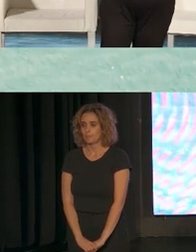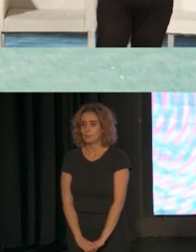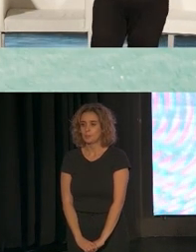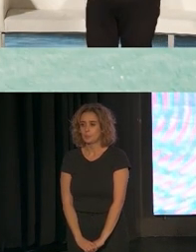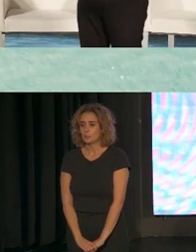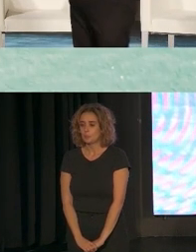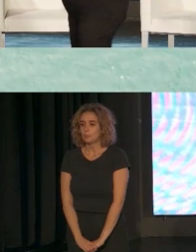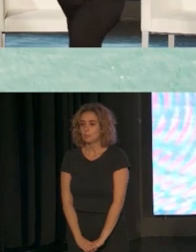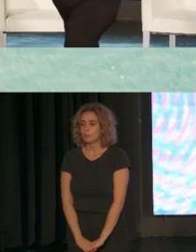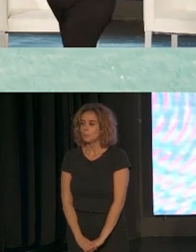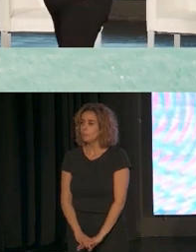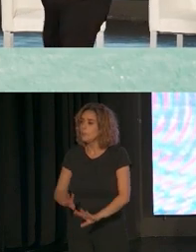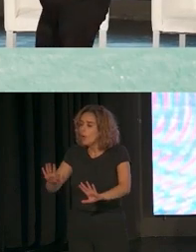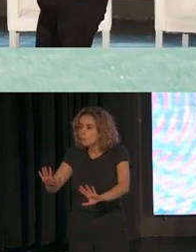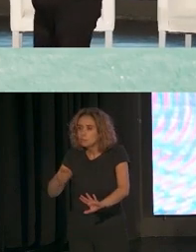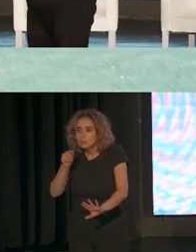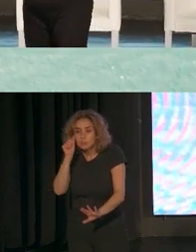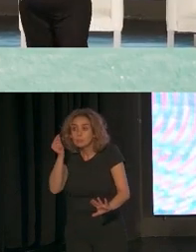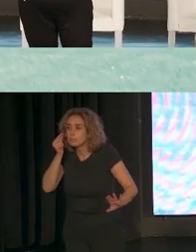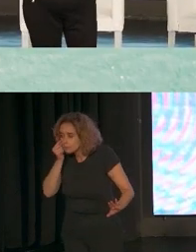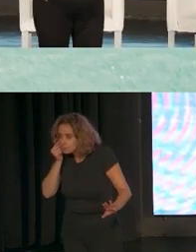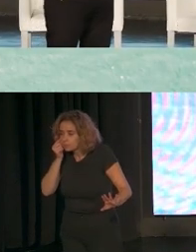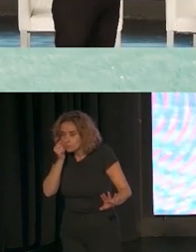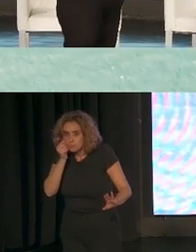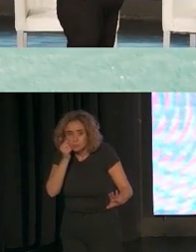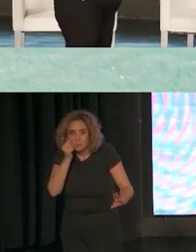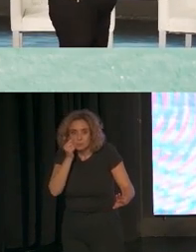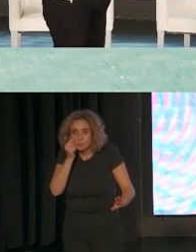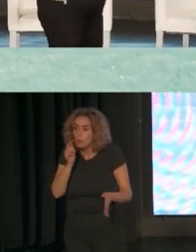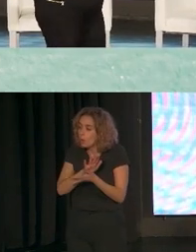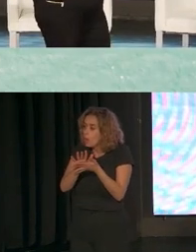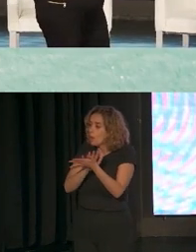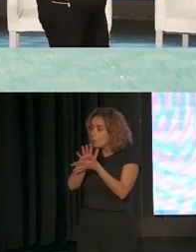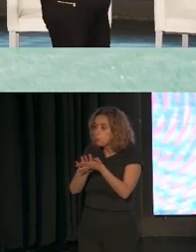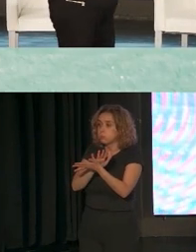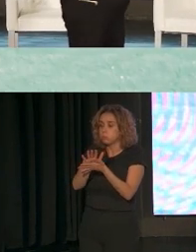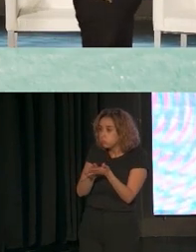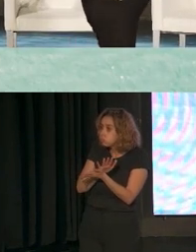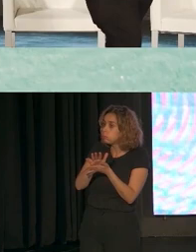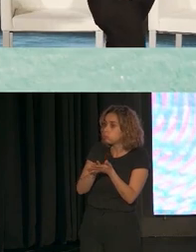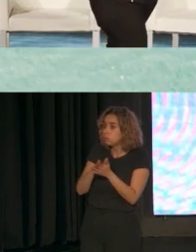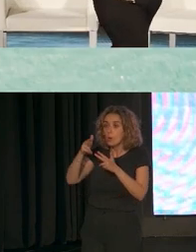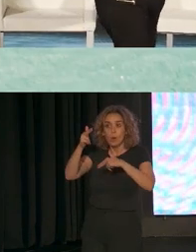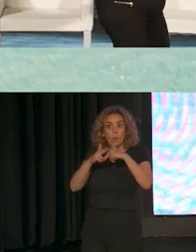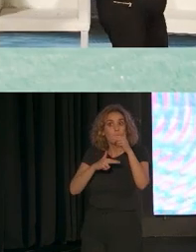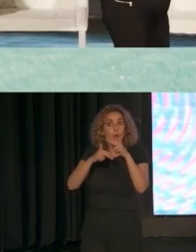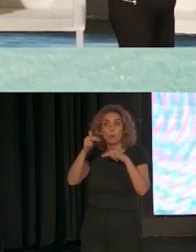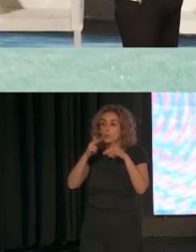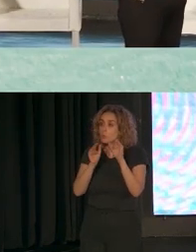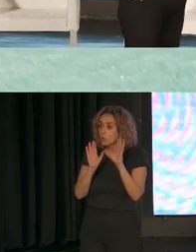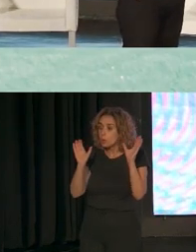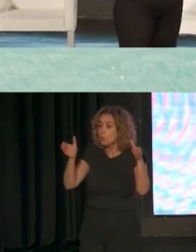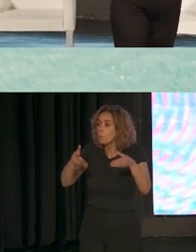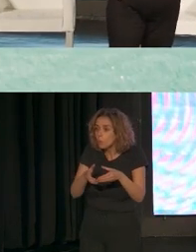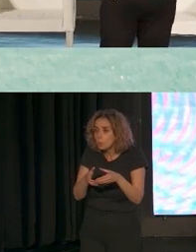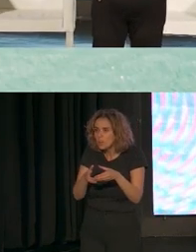quieres me acabo de dar cuenta me acabo de dar cuenta de que llevo un rato hablando de de construir comunidad pero no